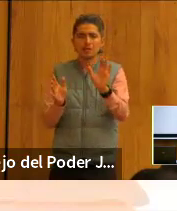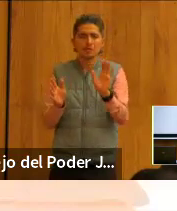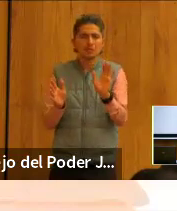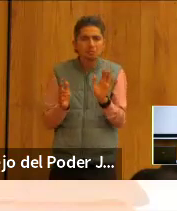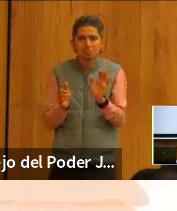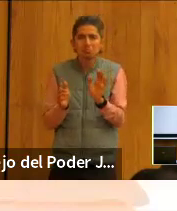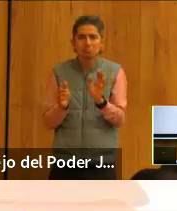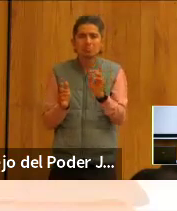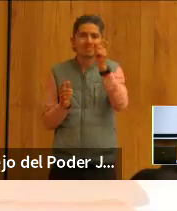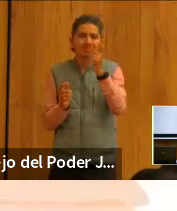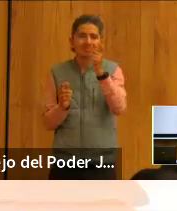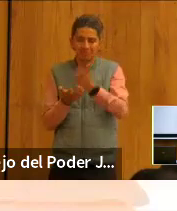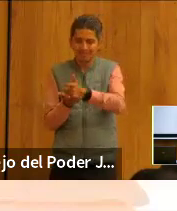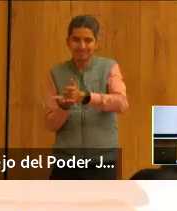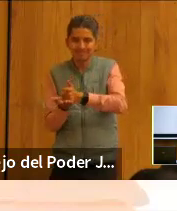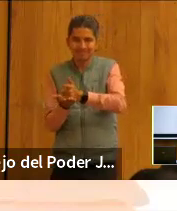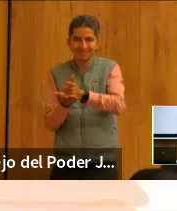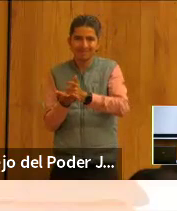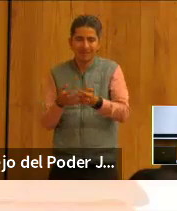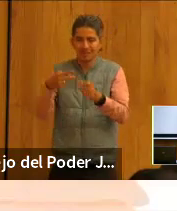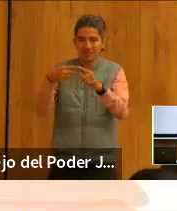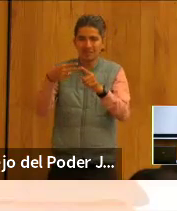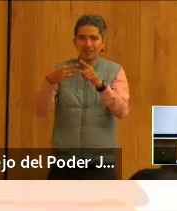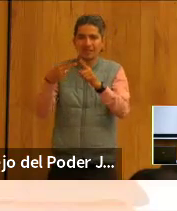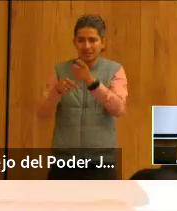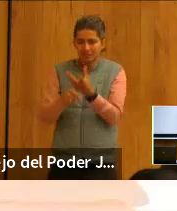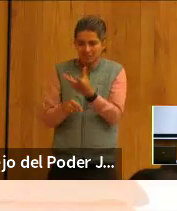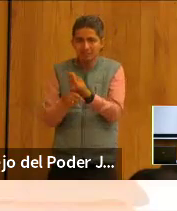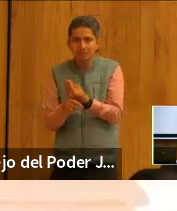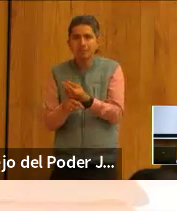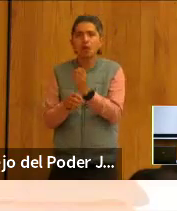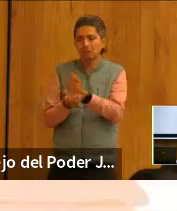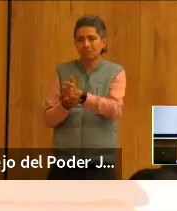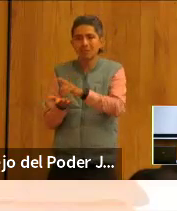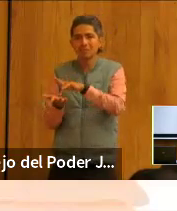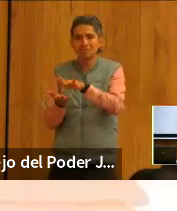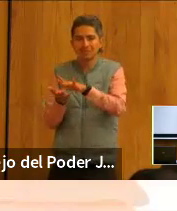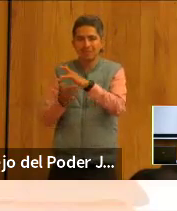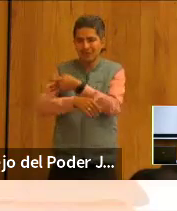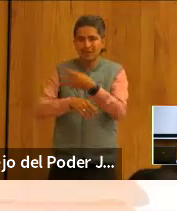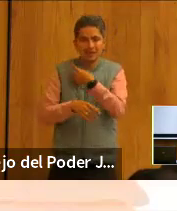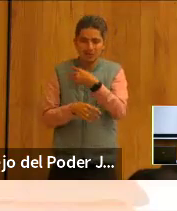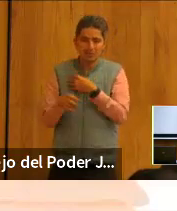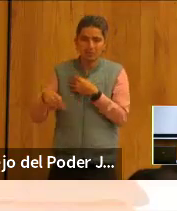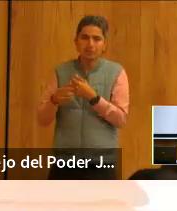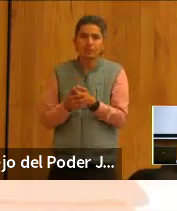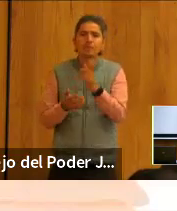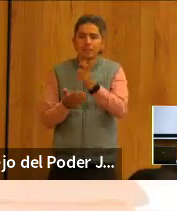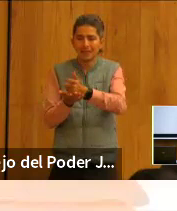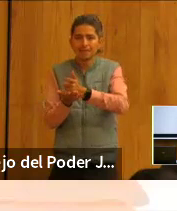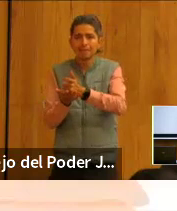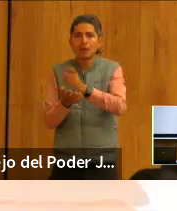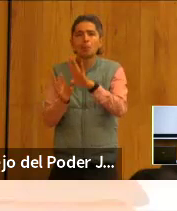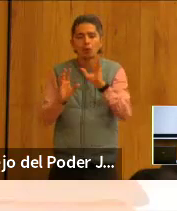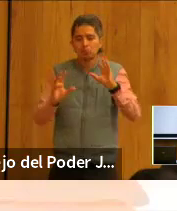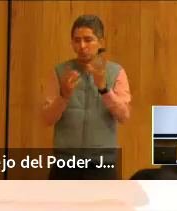la pensión compensatoria en sus dos vertientes, resarcitoria y asistencial. En este mismo sentido de la pensión